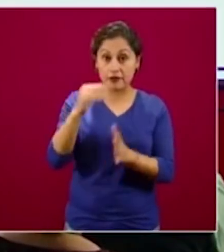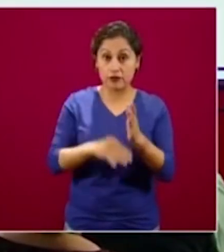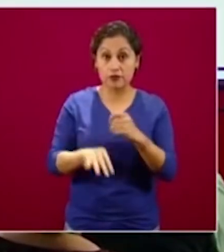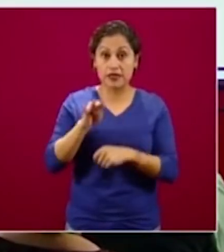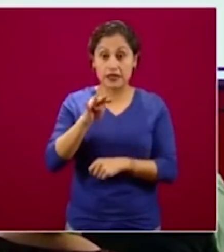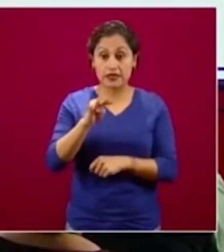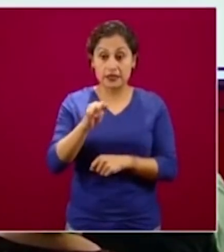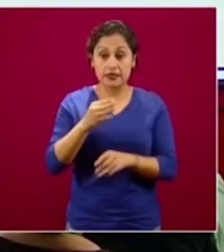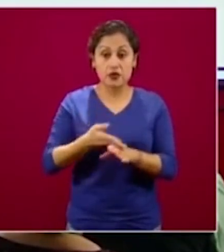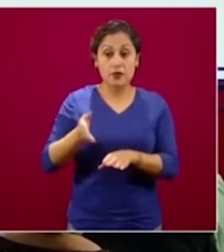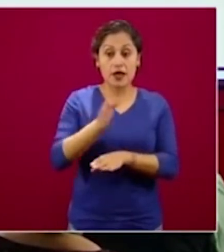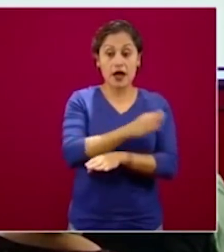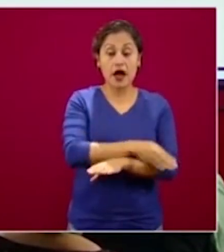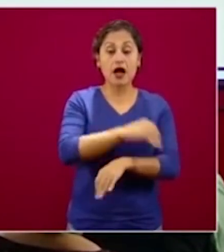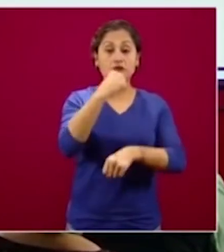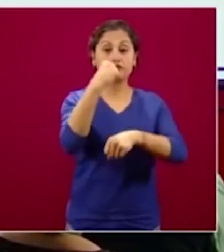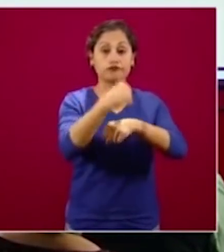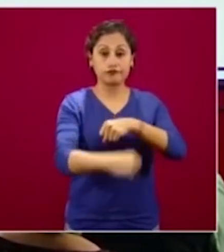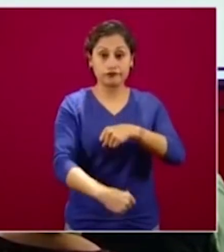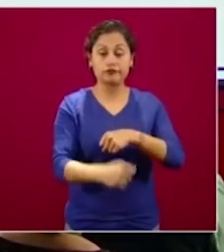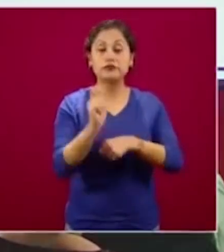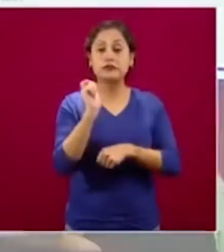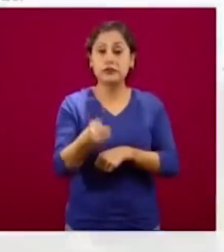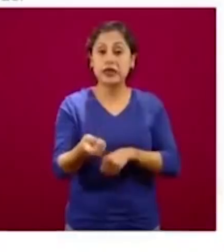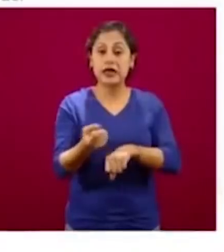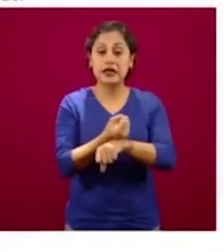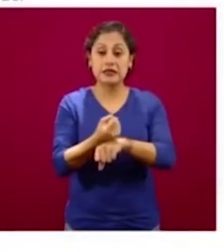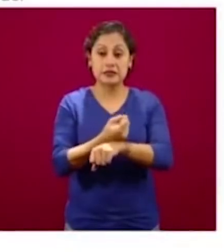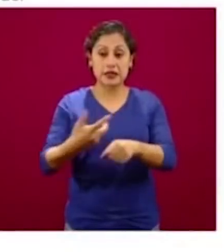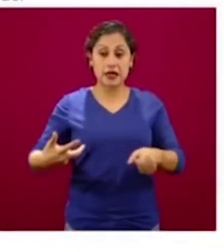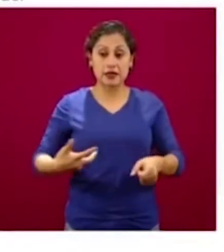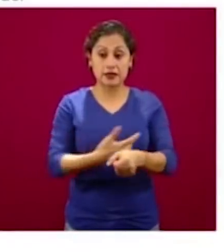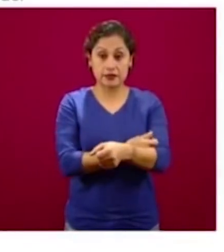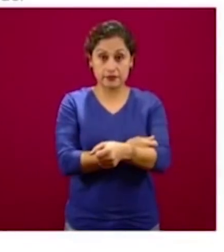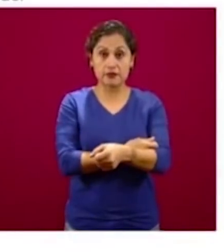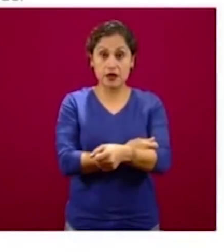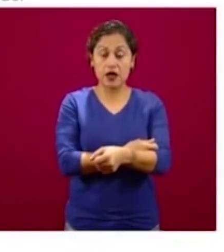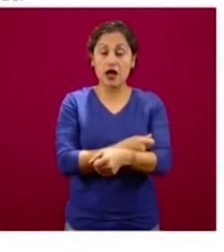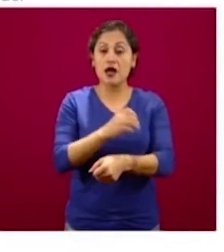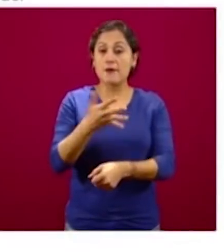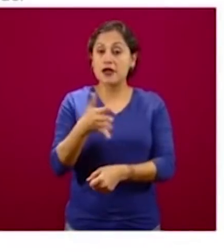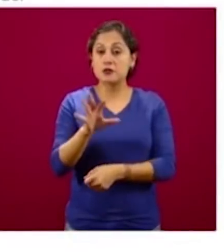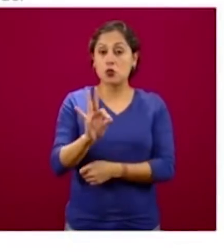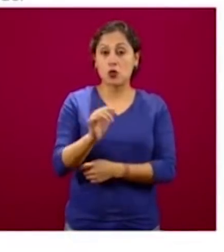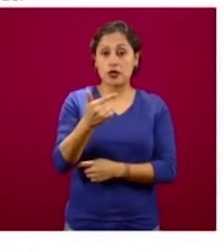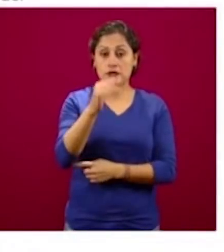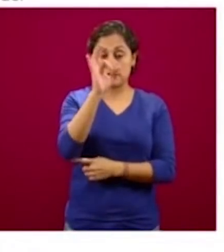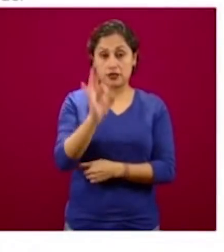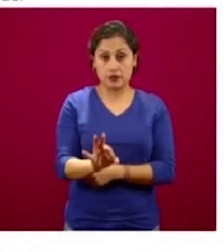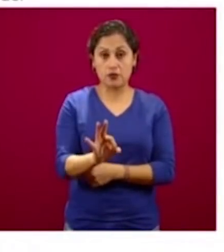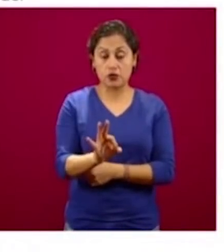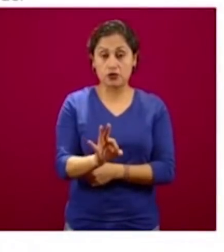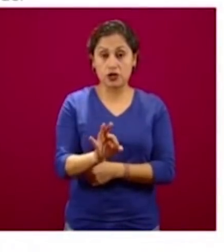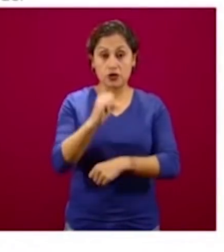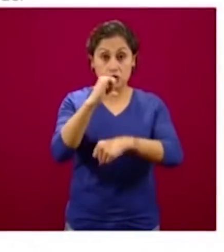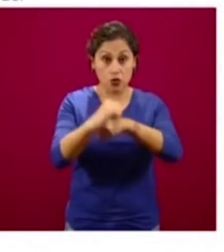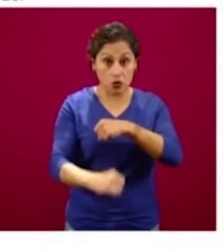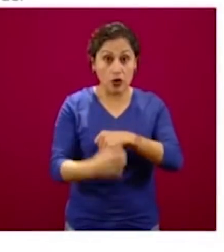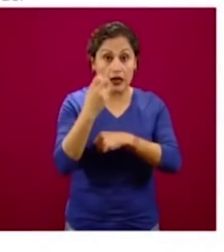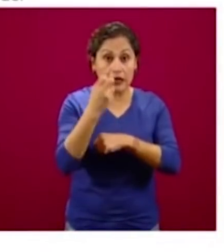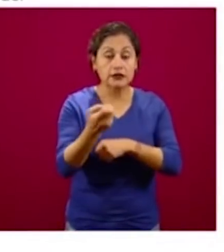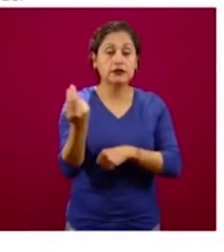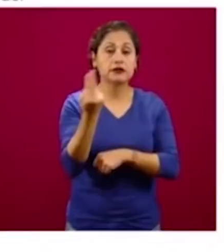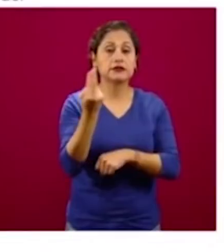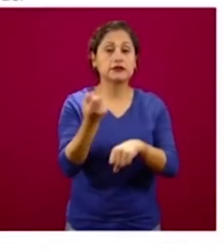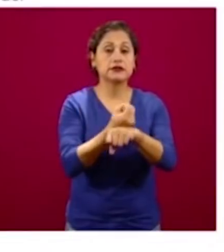quirúrgicos tuvieron un porcentaje de transfusión del 47%. Los servicios quirúrgicos eran los servicios